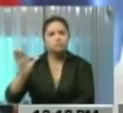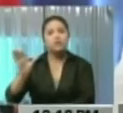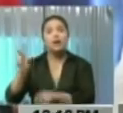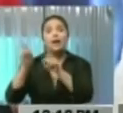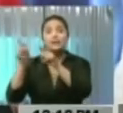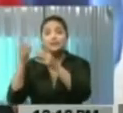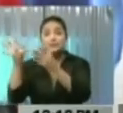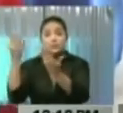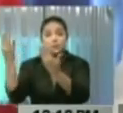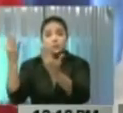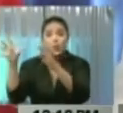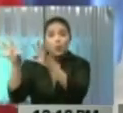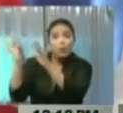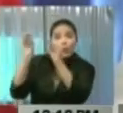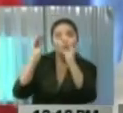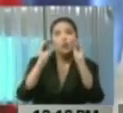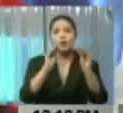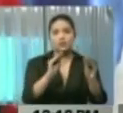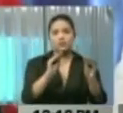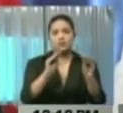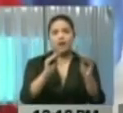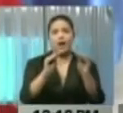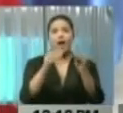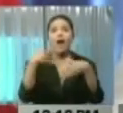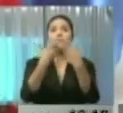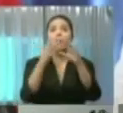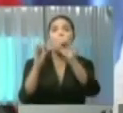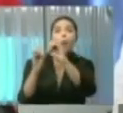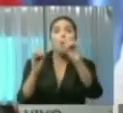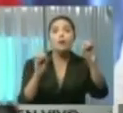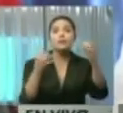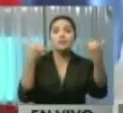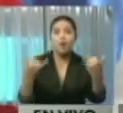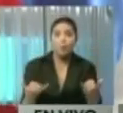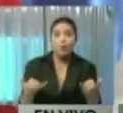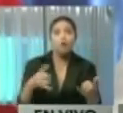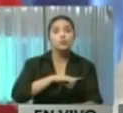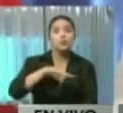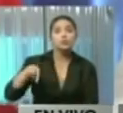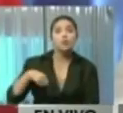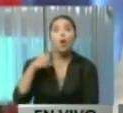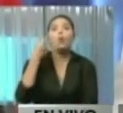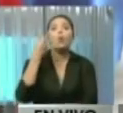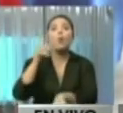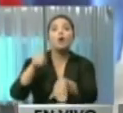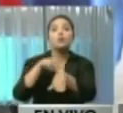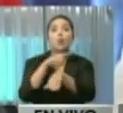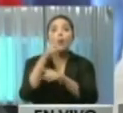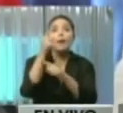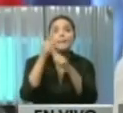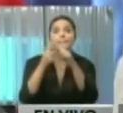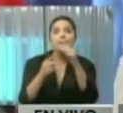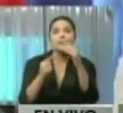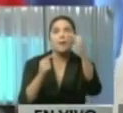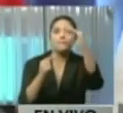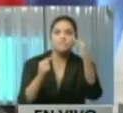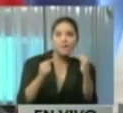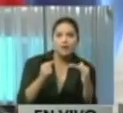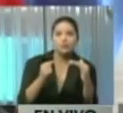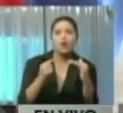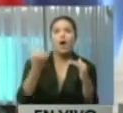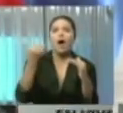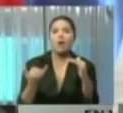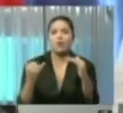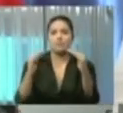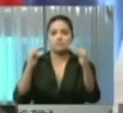se toma como referencia y hacia el oeste. En este momento nosotros estamos en 4 horas y media menos, vamos a pasar